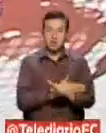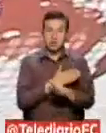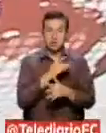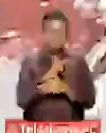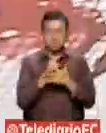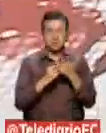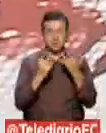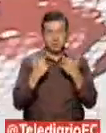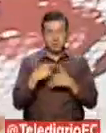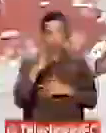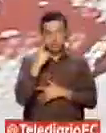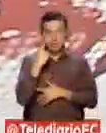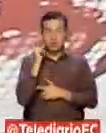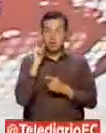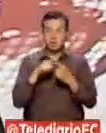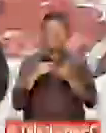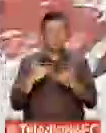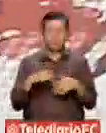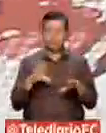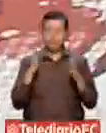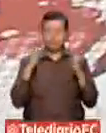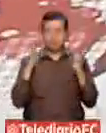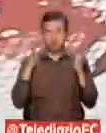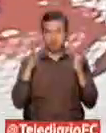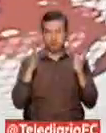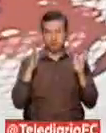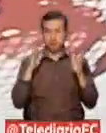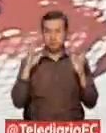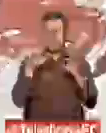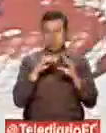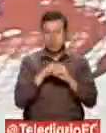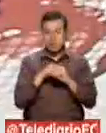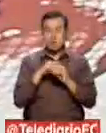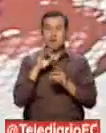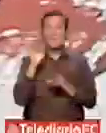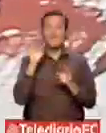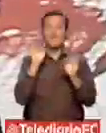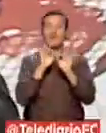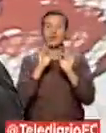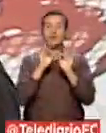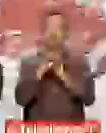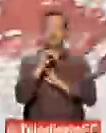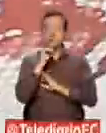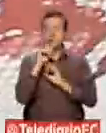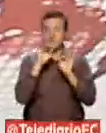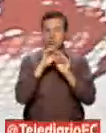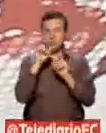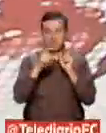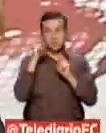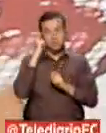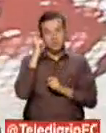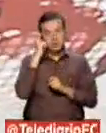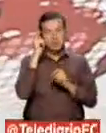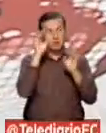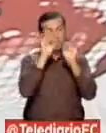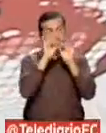filtro. Ese filtro ya no existe, pues, porque en el timeline de Facebook no existe un filtro, pero la gente cree que ese timeline es una primera plana que en